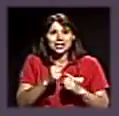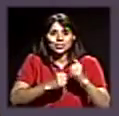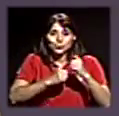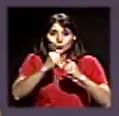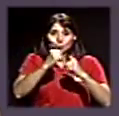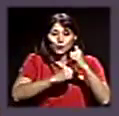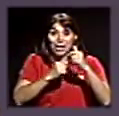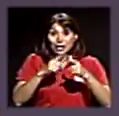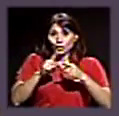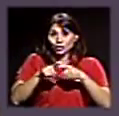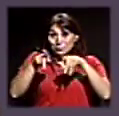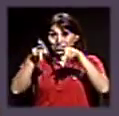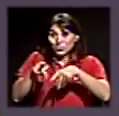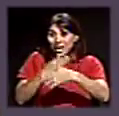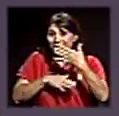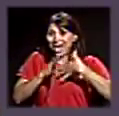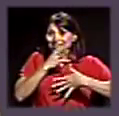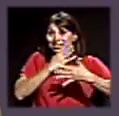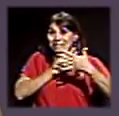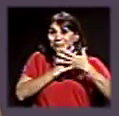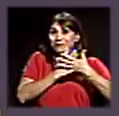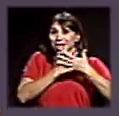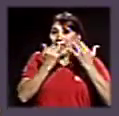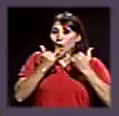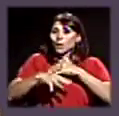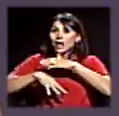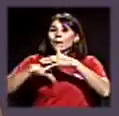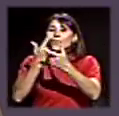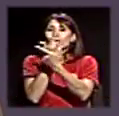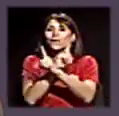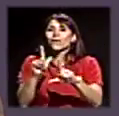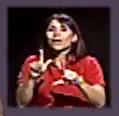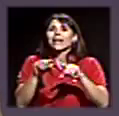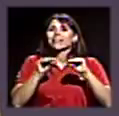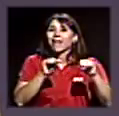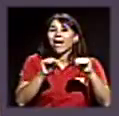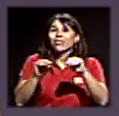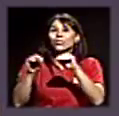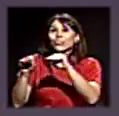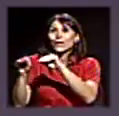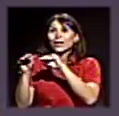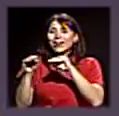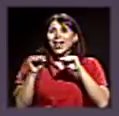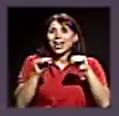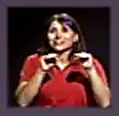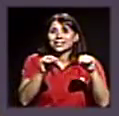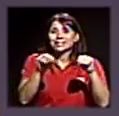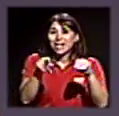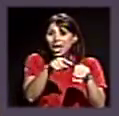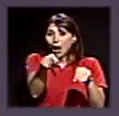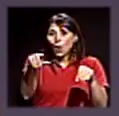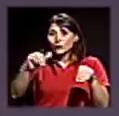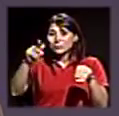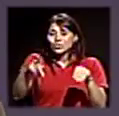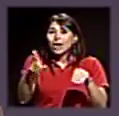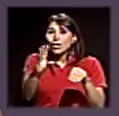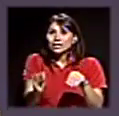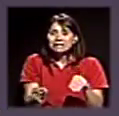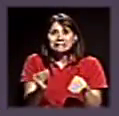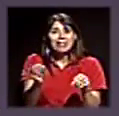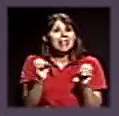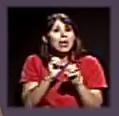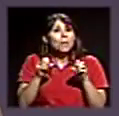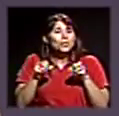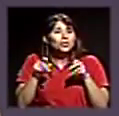ex interno dando esas clases en un lugar así, para adolescentes que no han tenido ni chance, han estado muy confundidos, luego